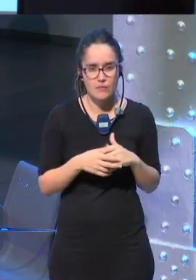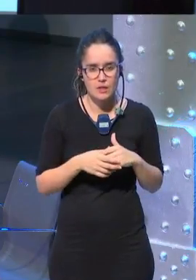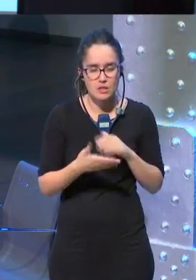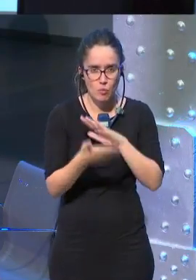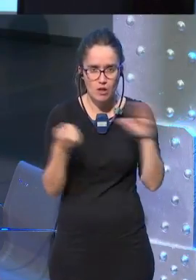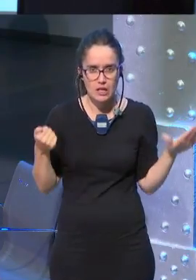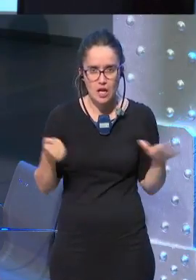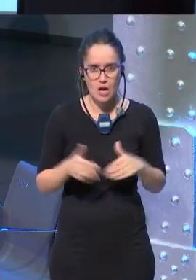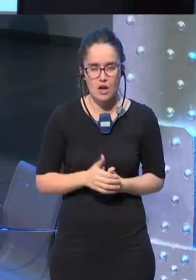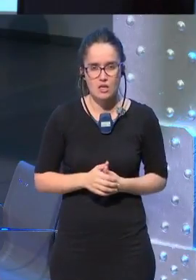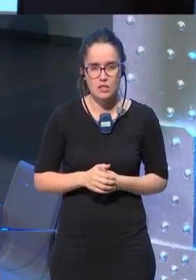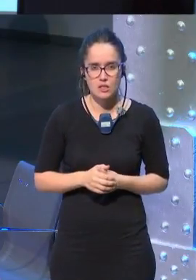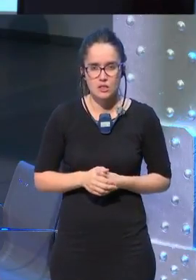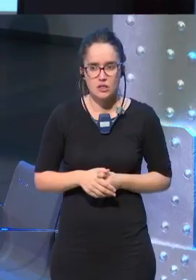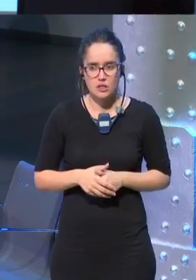retirar.